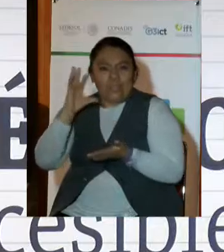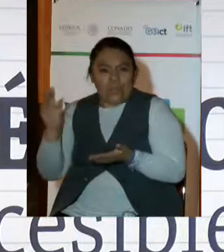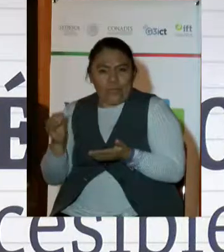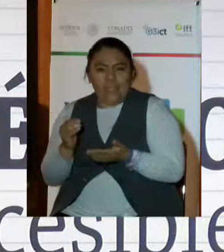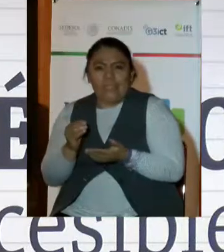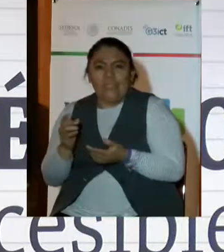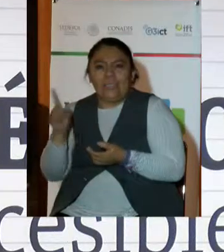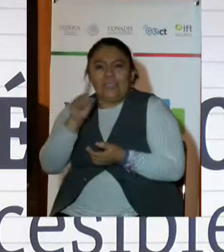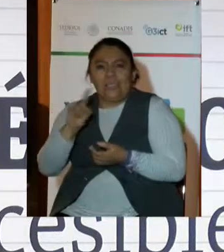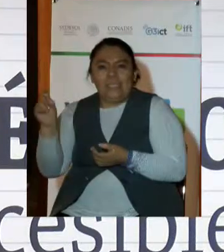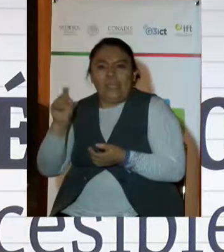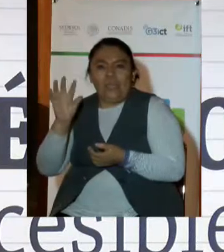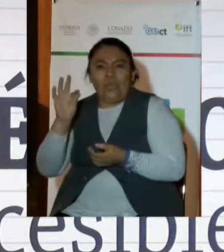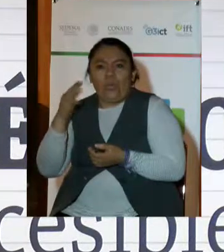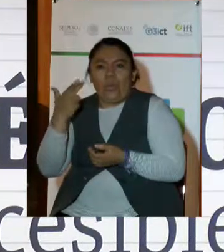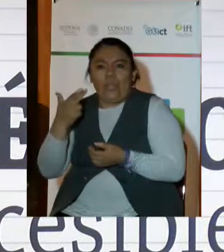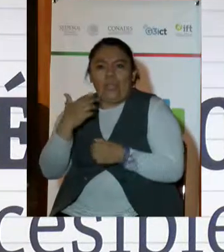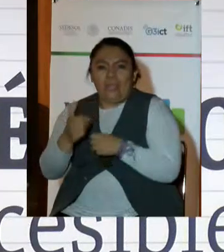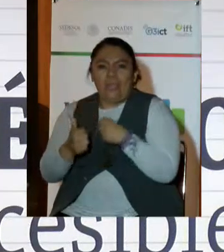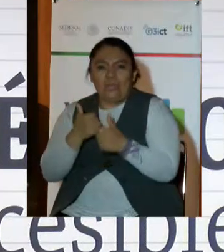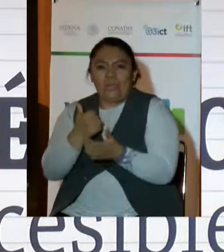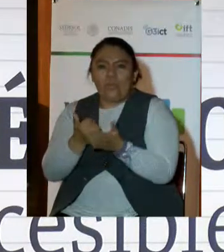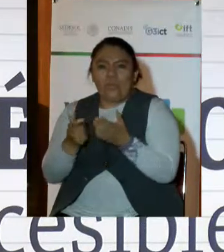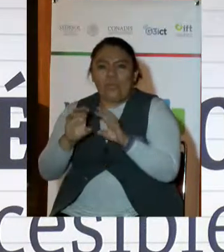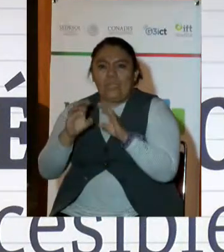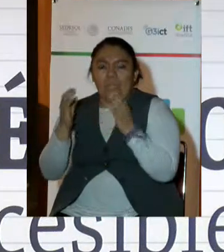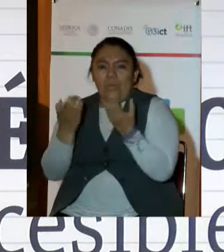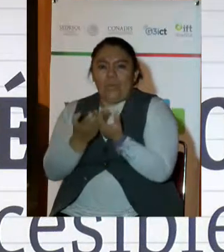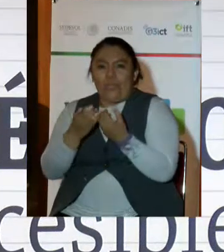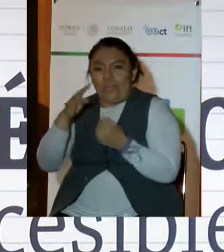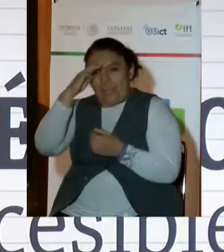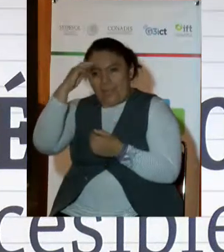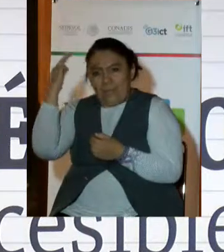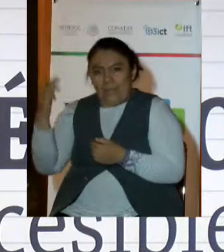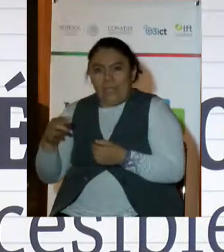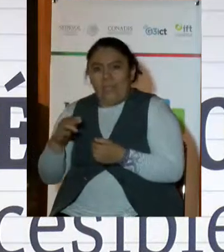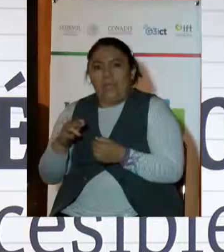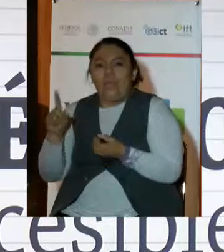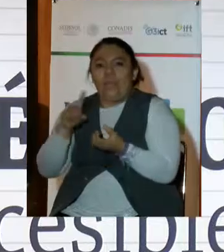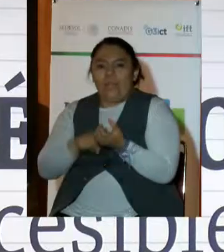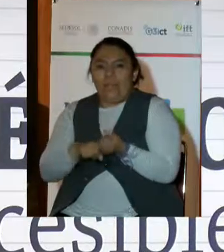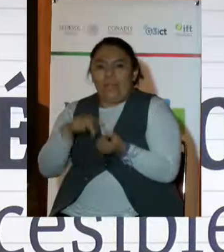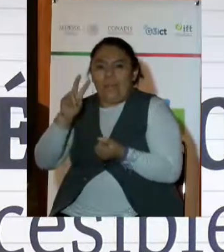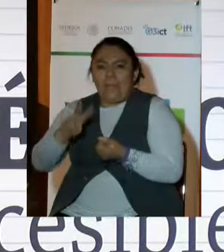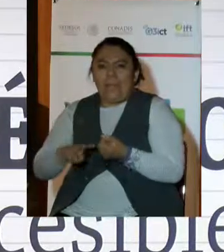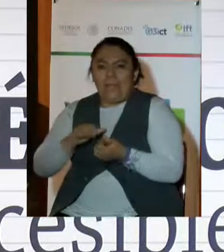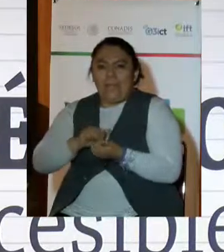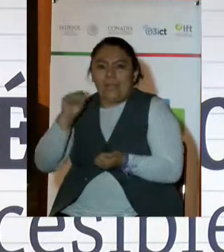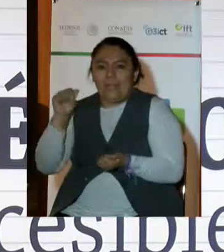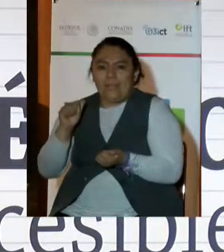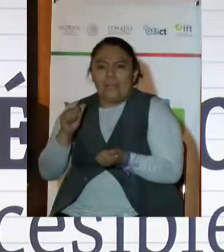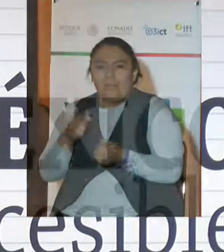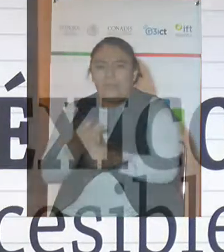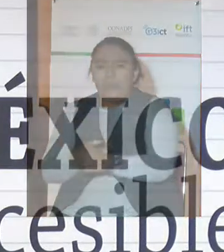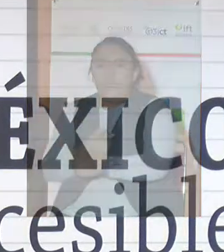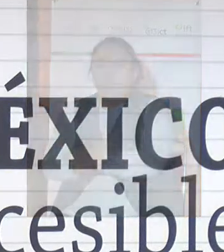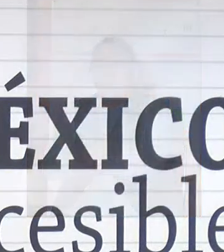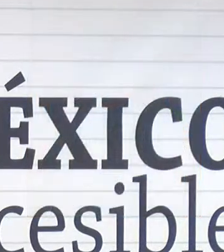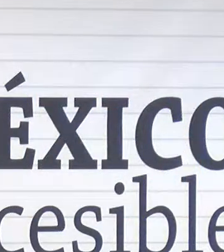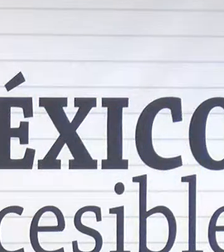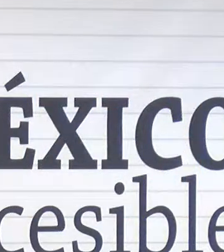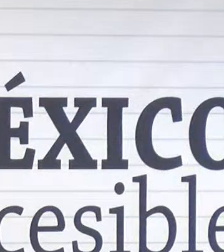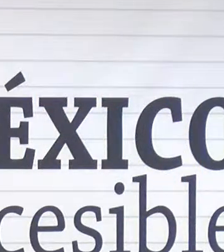148 aniversario dentro de la Comunidad de Sordo de México. La verdad es que en tiempos